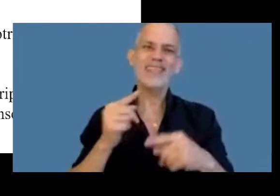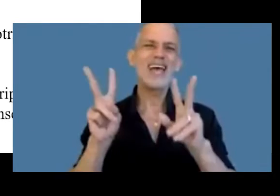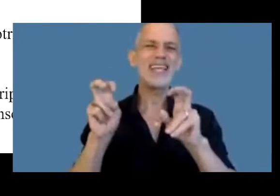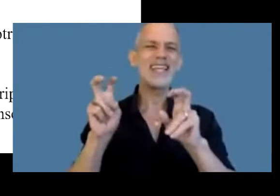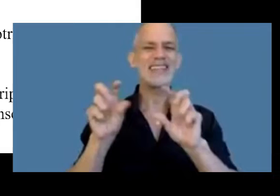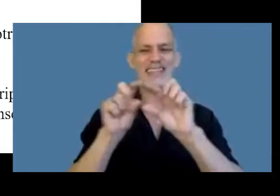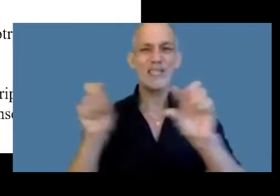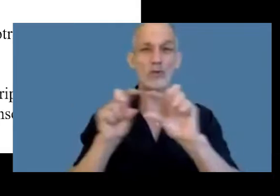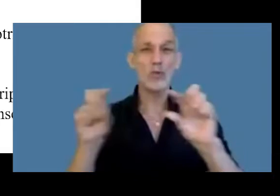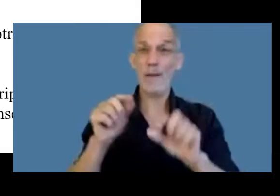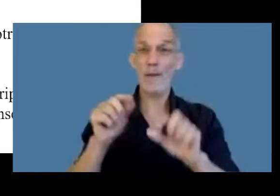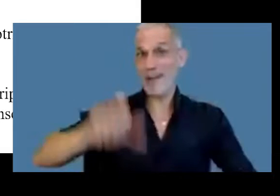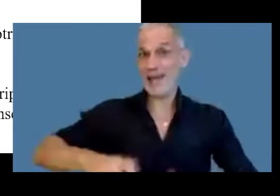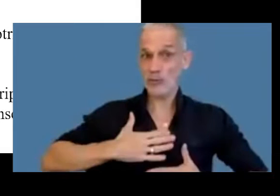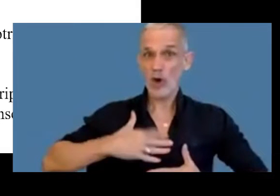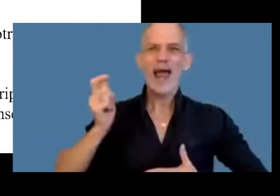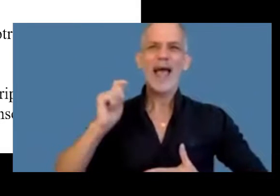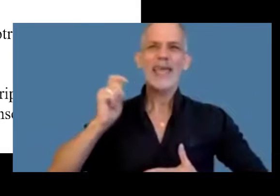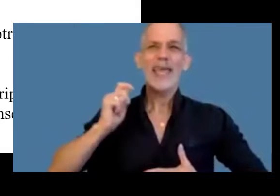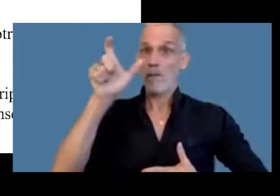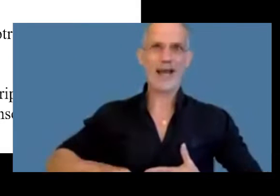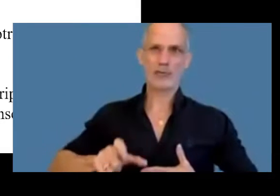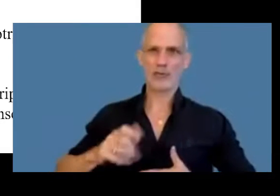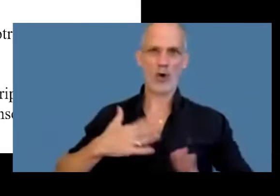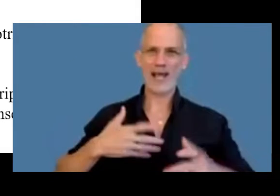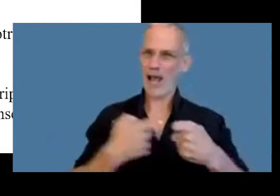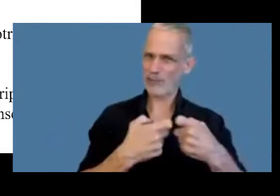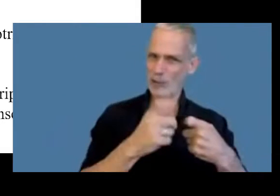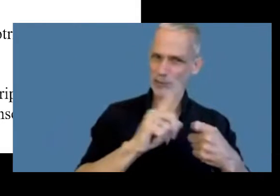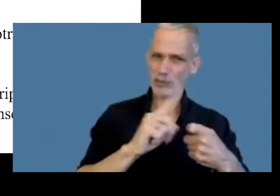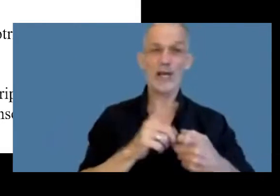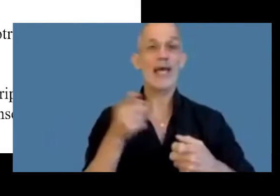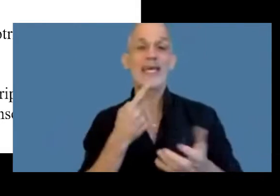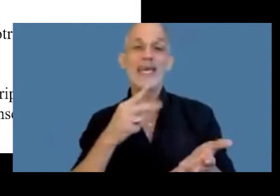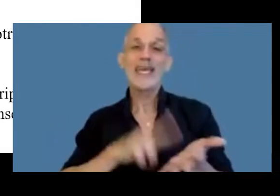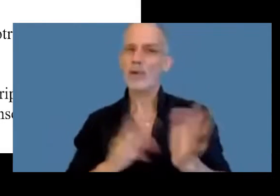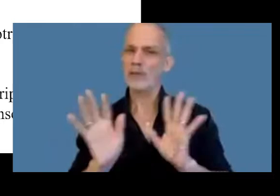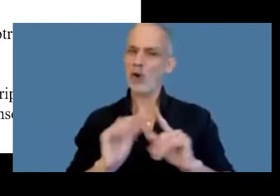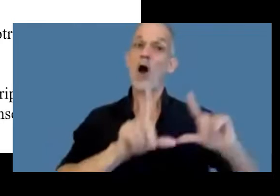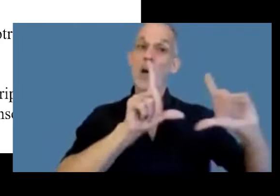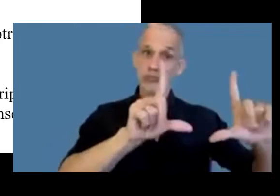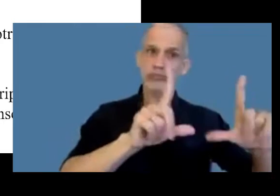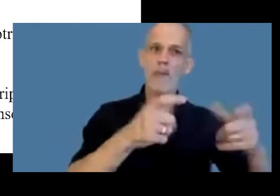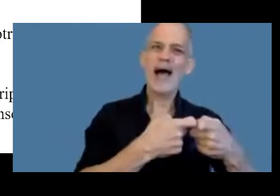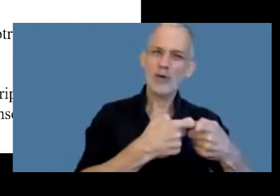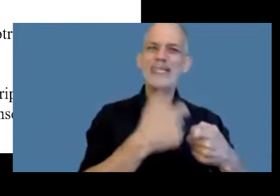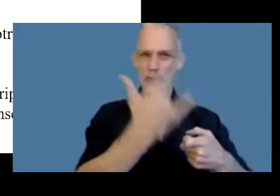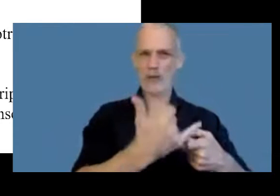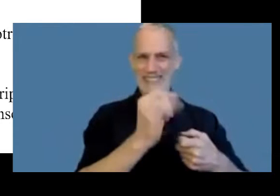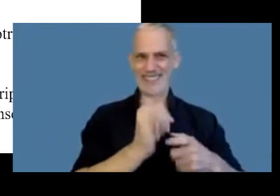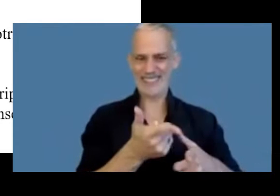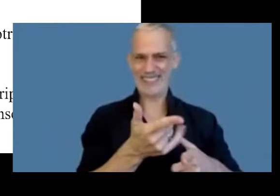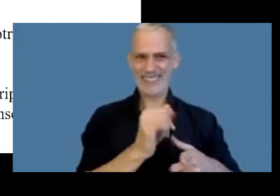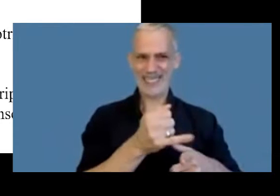sean personas humanas, y sujetar al tributo las cuentas de personas jurídicas. Cuando hablamos de